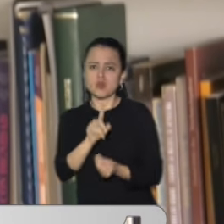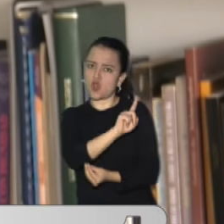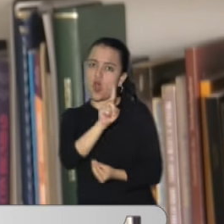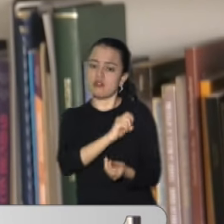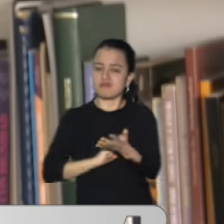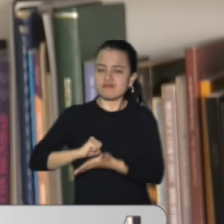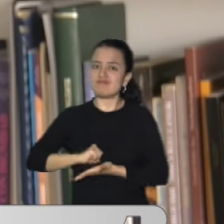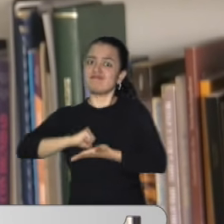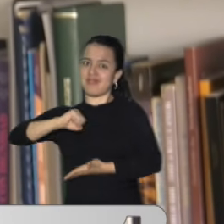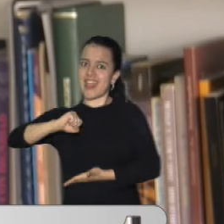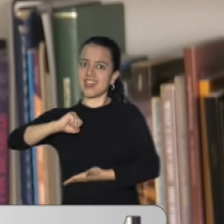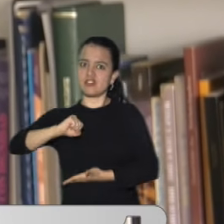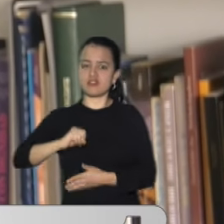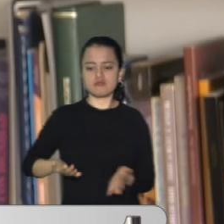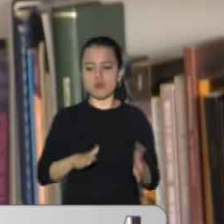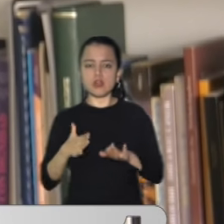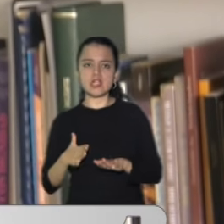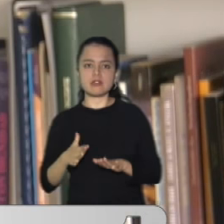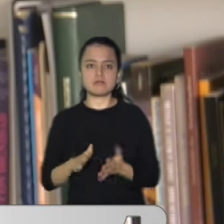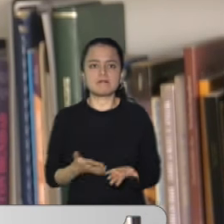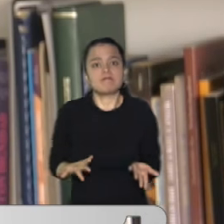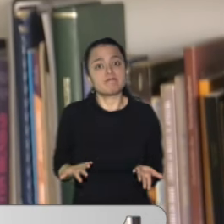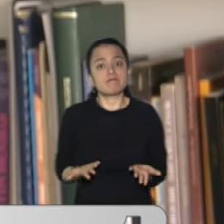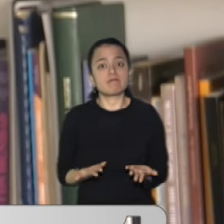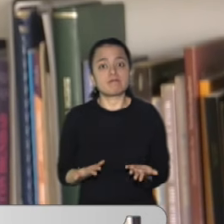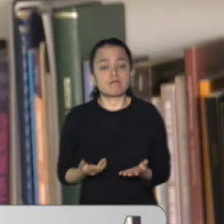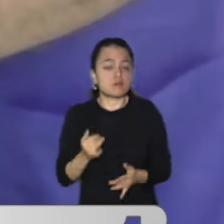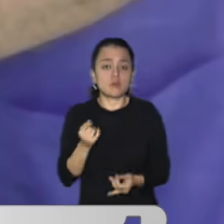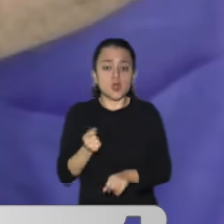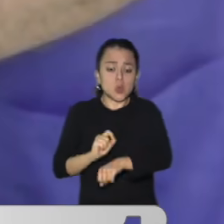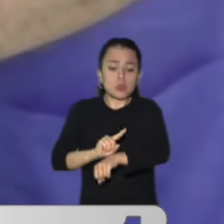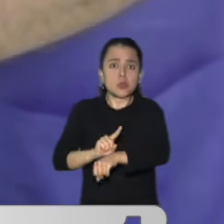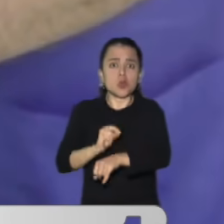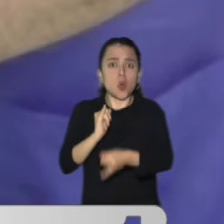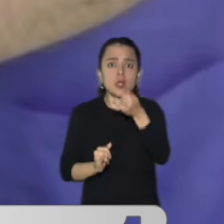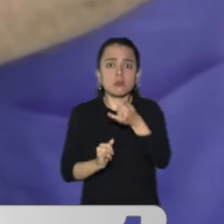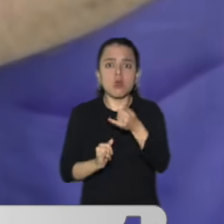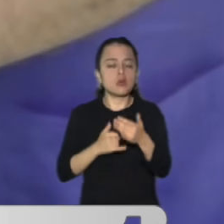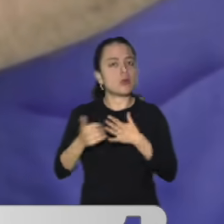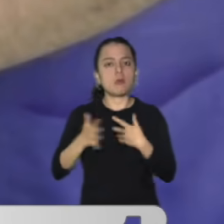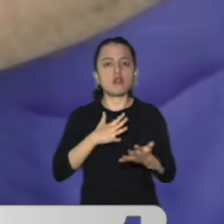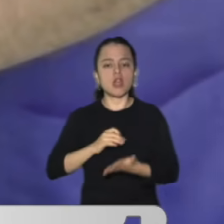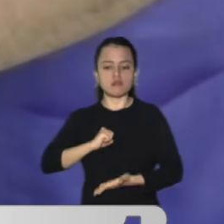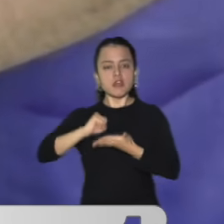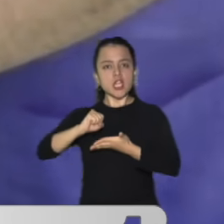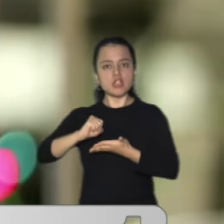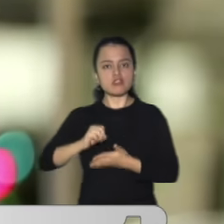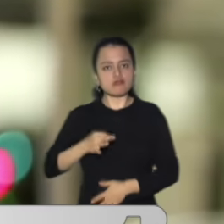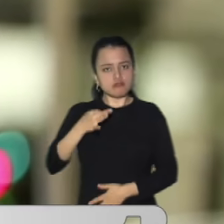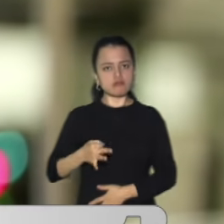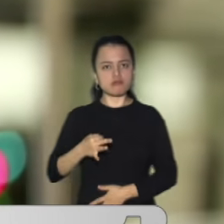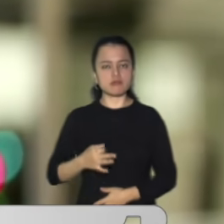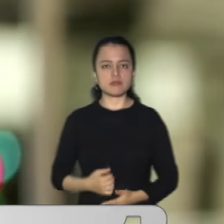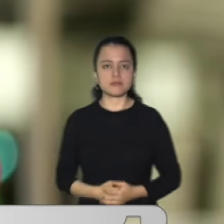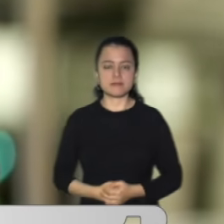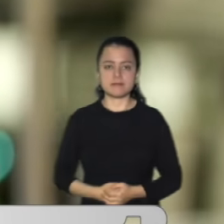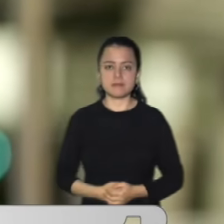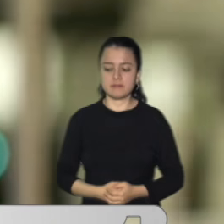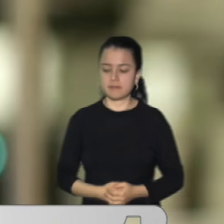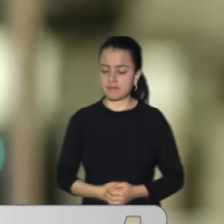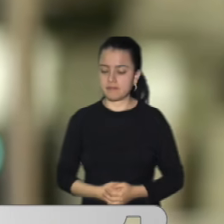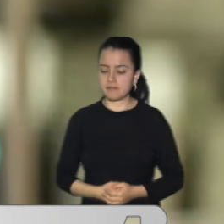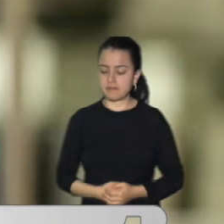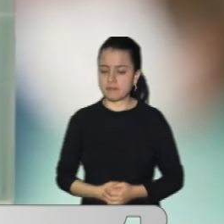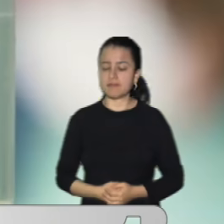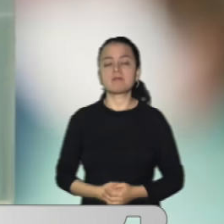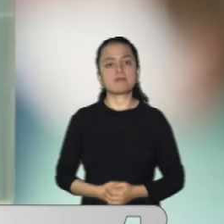humano va a ir en cualquier momento de su vida, incluso hasta el último momento. Aunque la sentencia no se ocupó del tema del consentimiento sustituto,